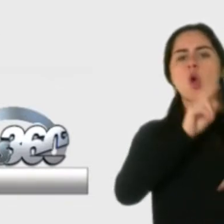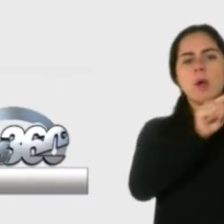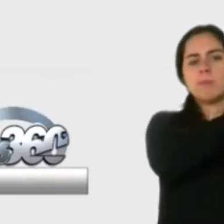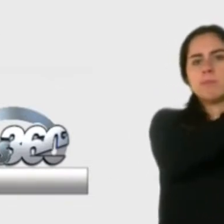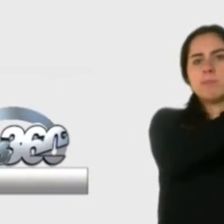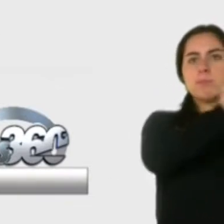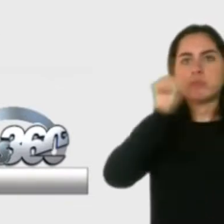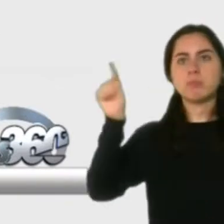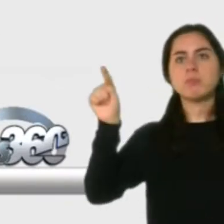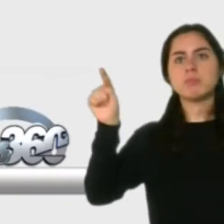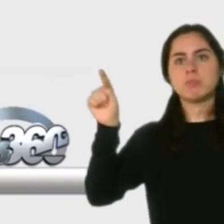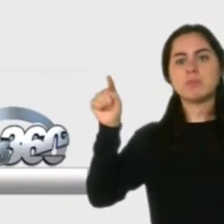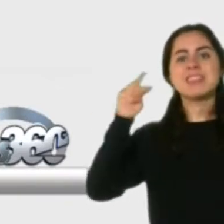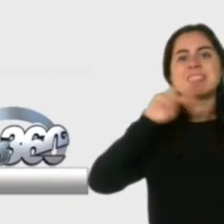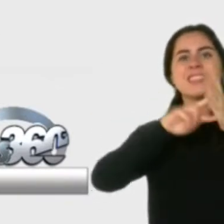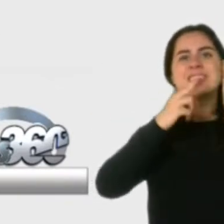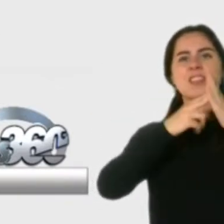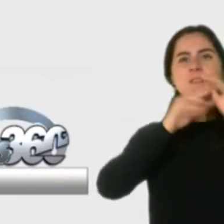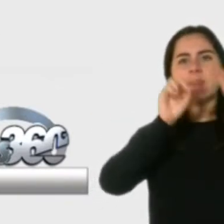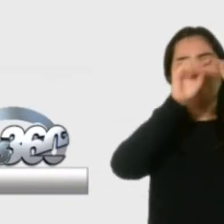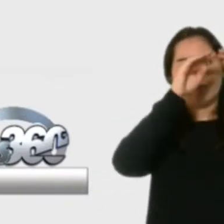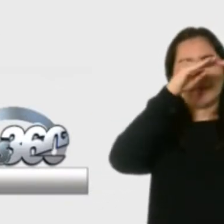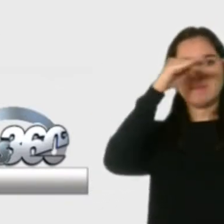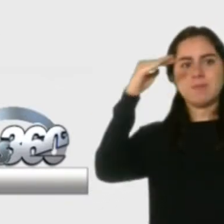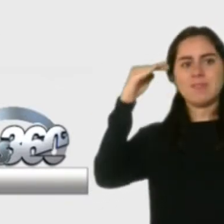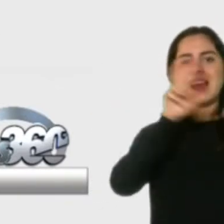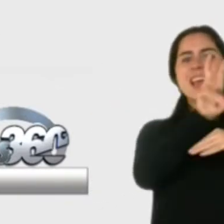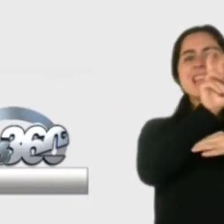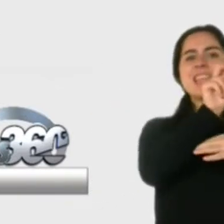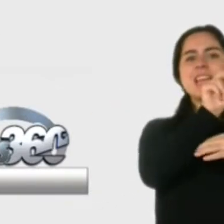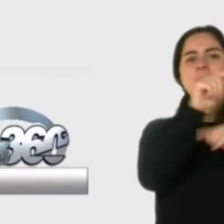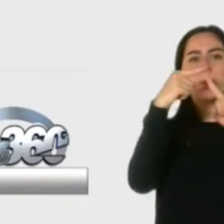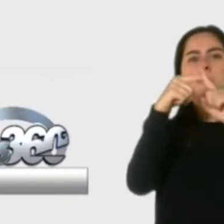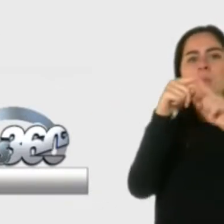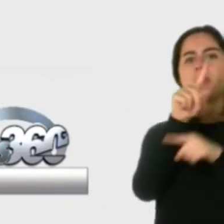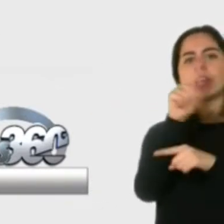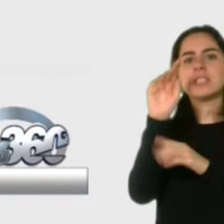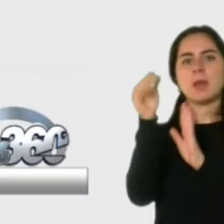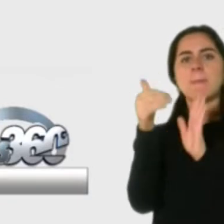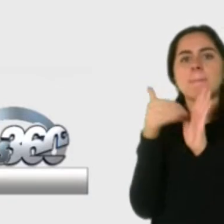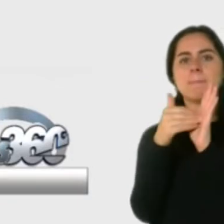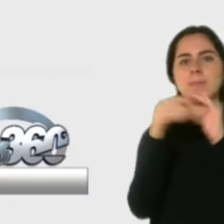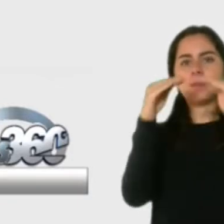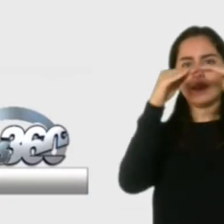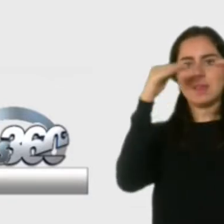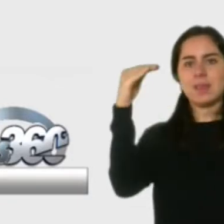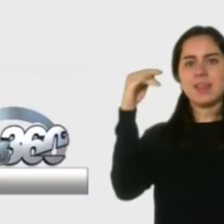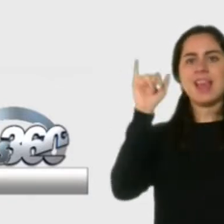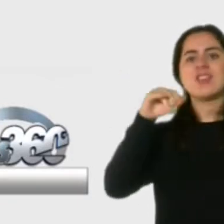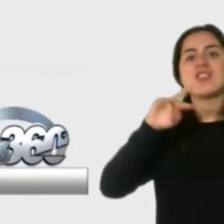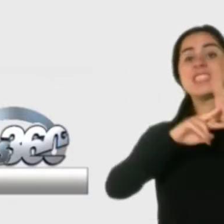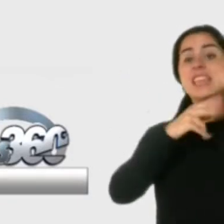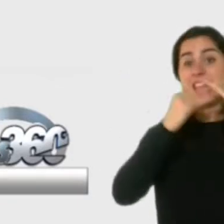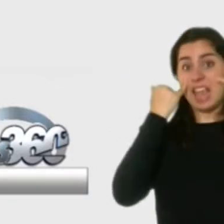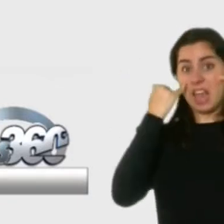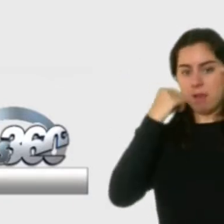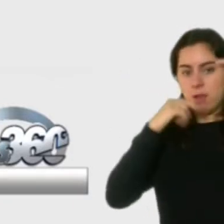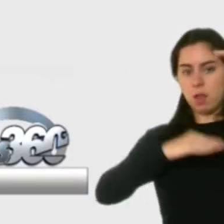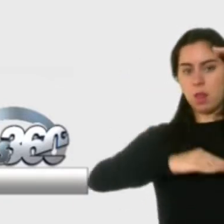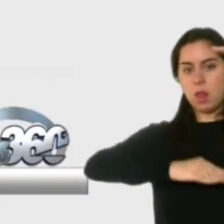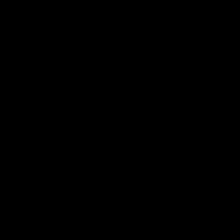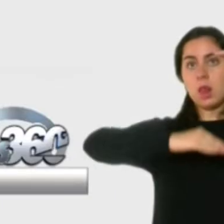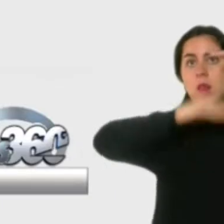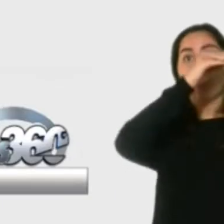y esa línea roja marca el valor de 30 por 100.000, que es un valor que se ha marcado internacionalmente como de riesgo. Y vemos que en las